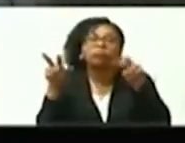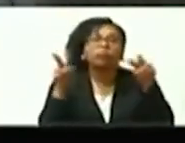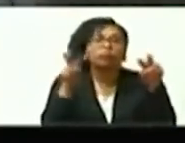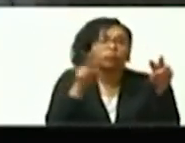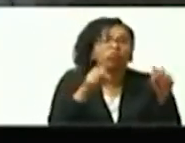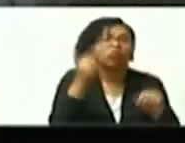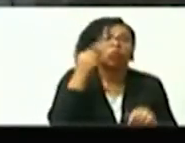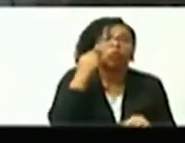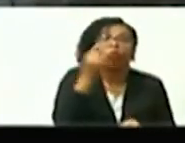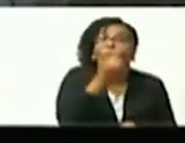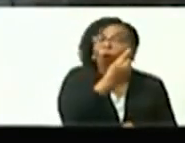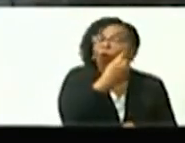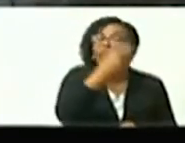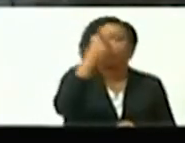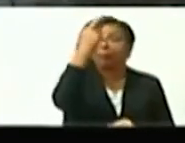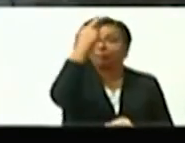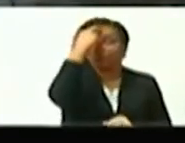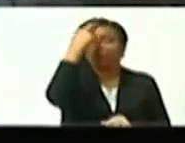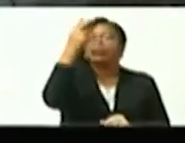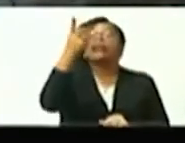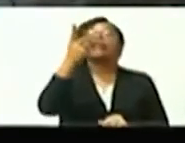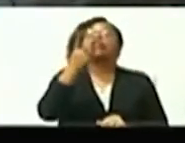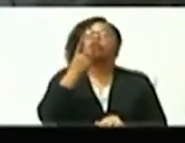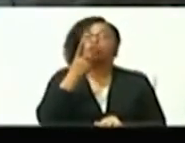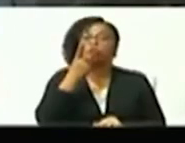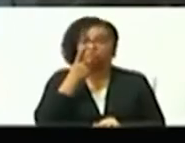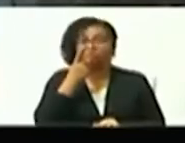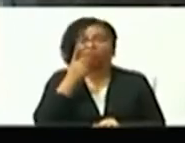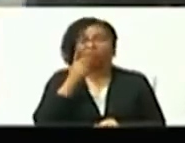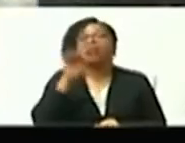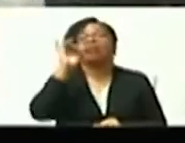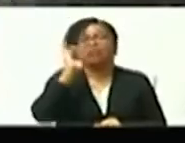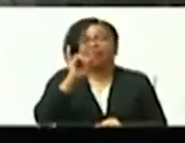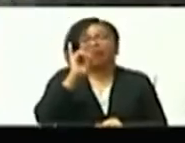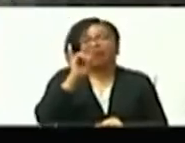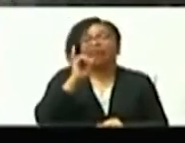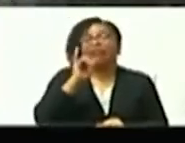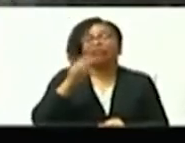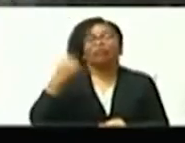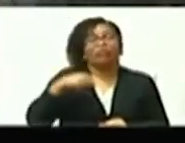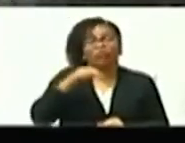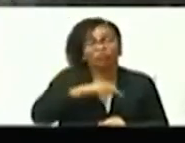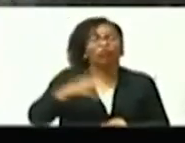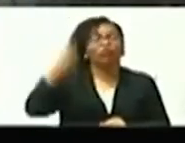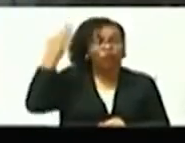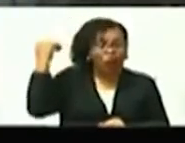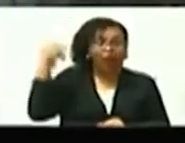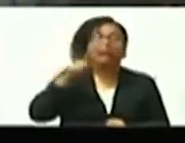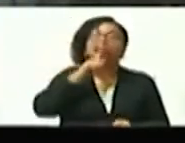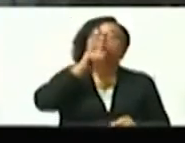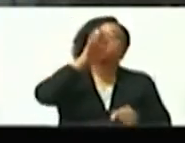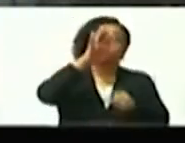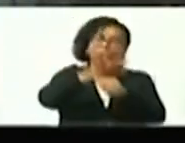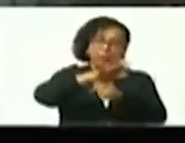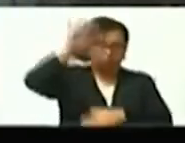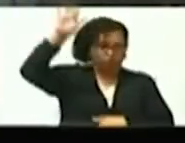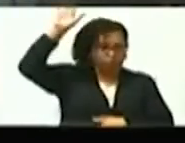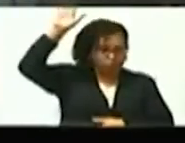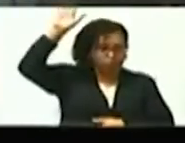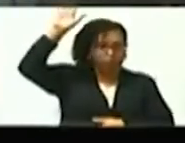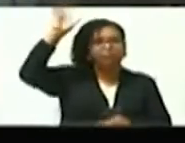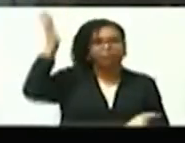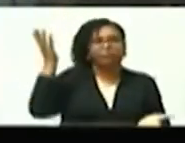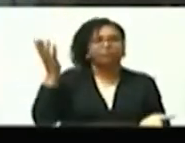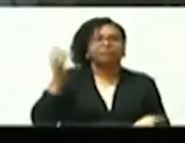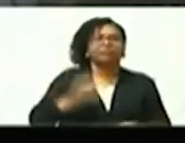Ejecutivo ejecuta, implementa y aplica ese préstamo y asegurarnos de que vaya a beneficiar a, en este caso,